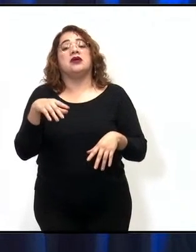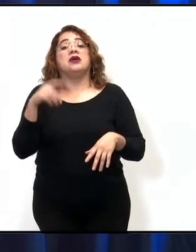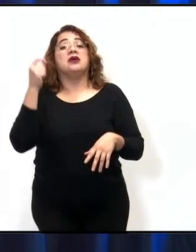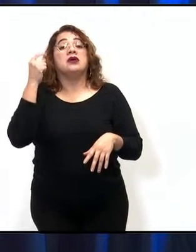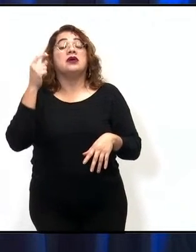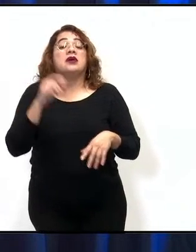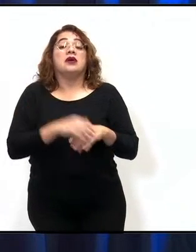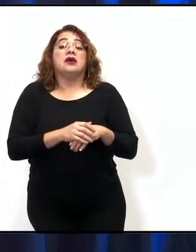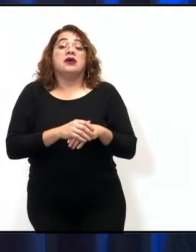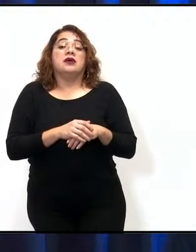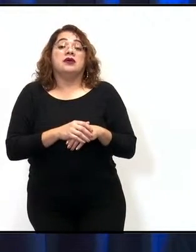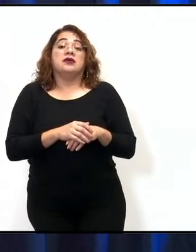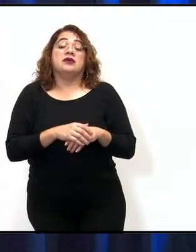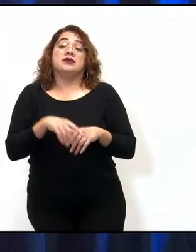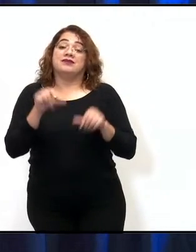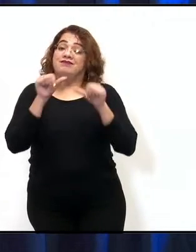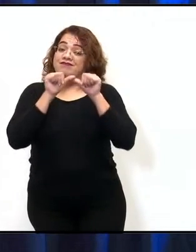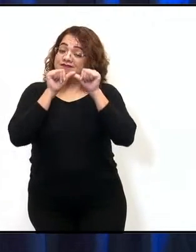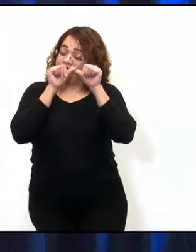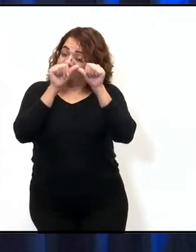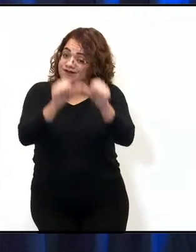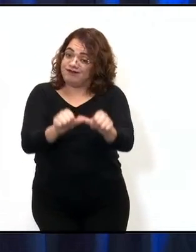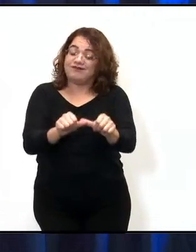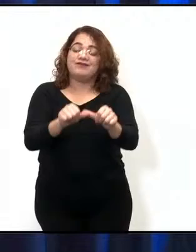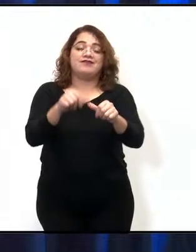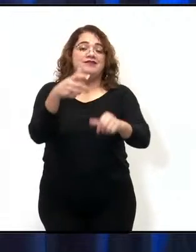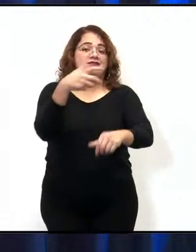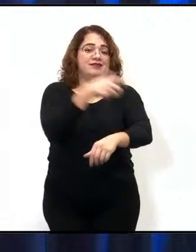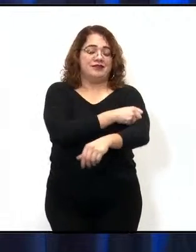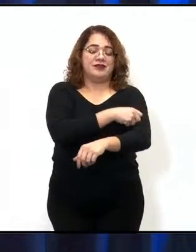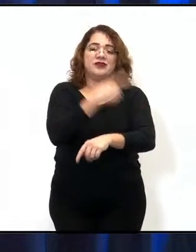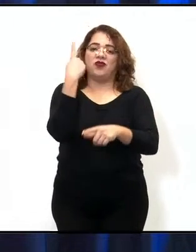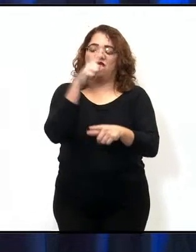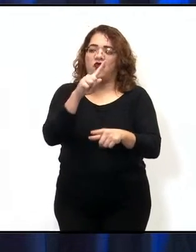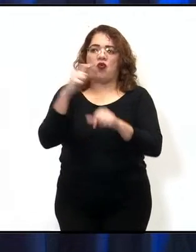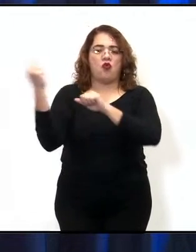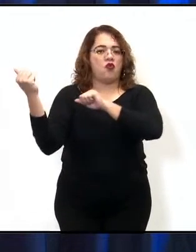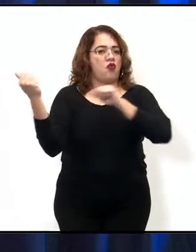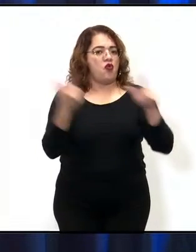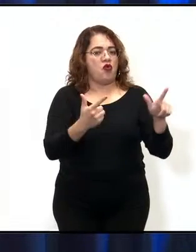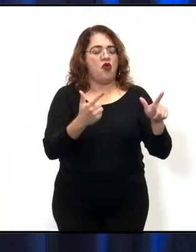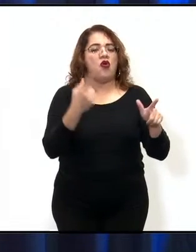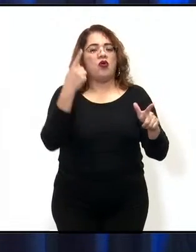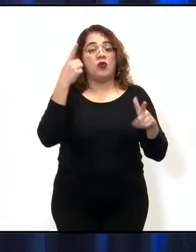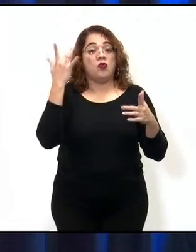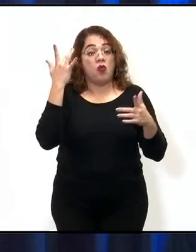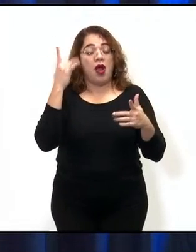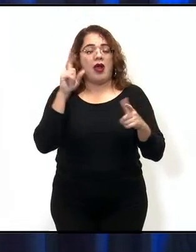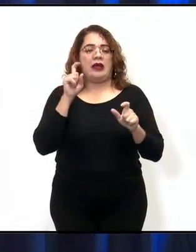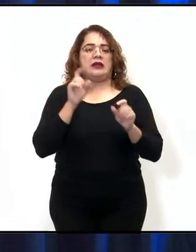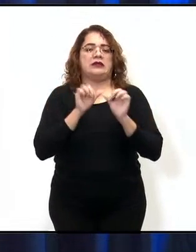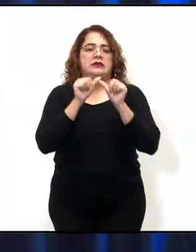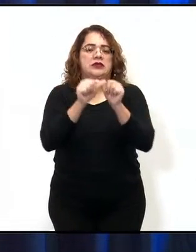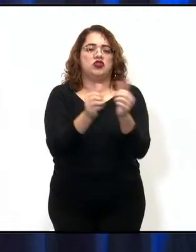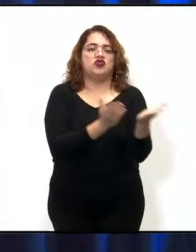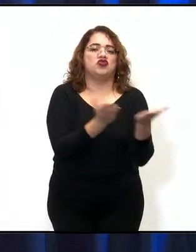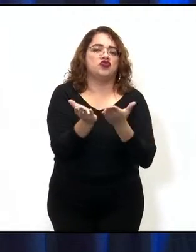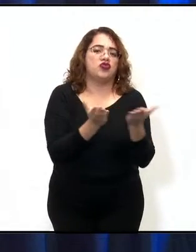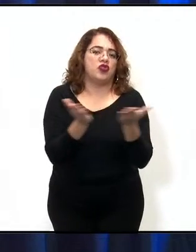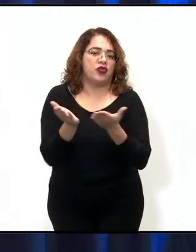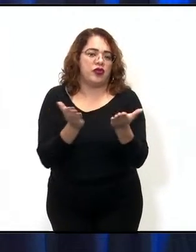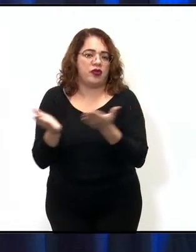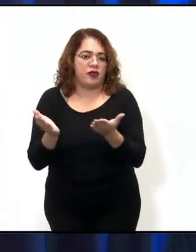las próximas semanas, sigue siendo fundamental para nosotros continuar con las precauciones que nos